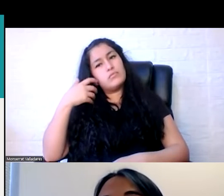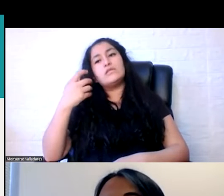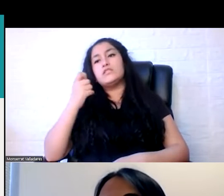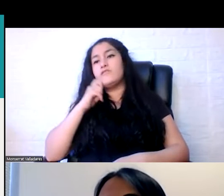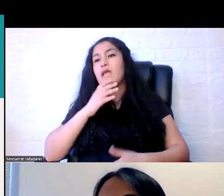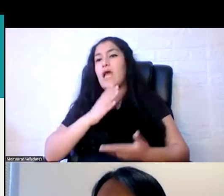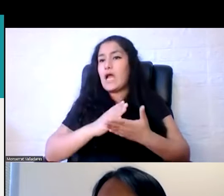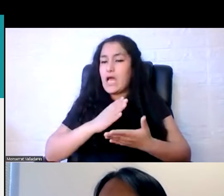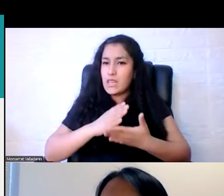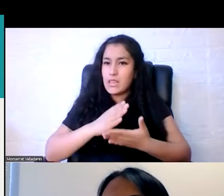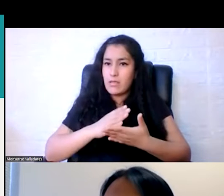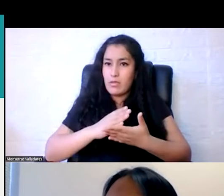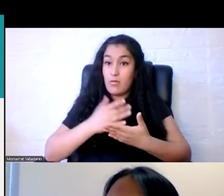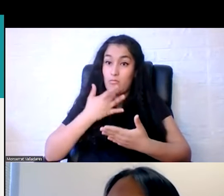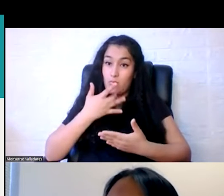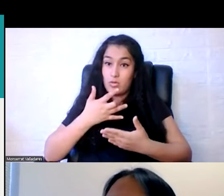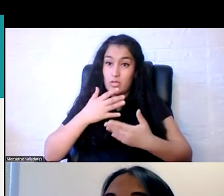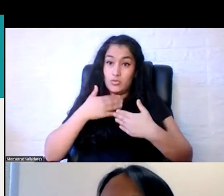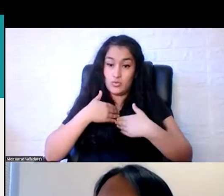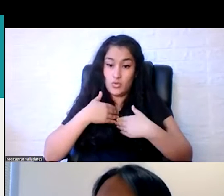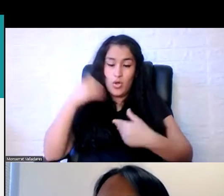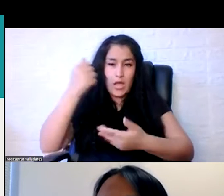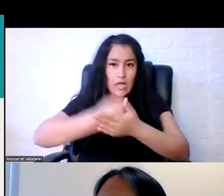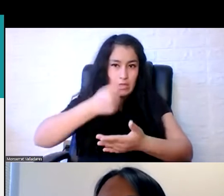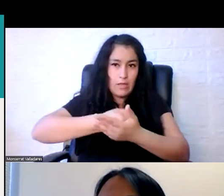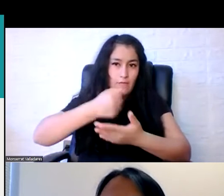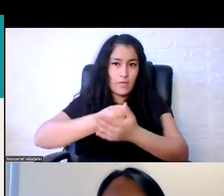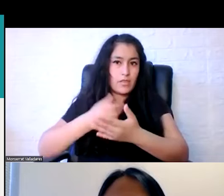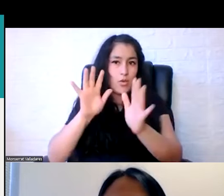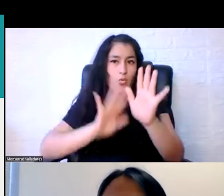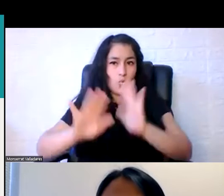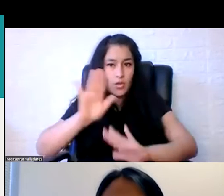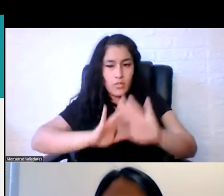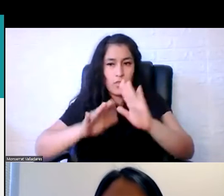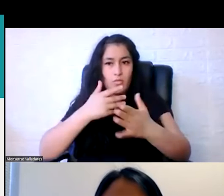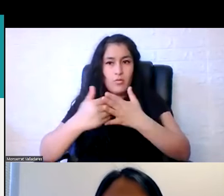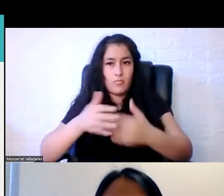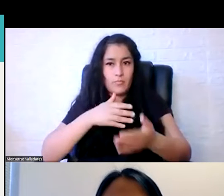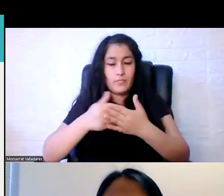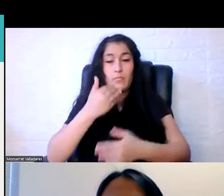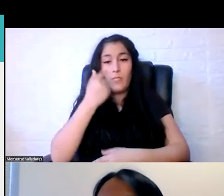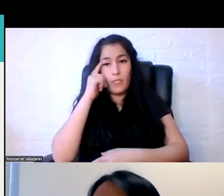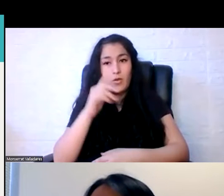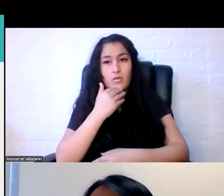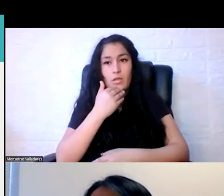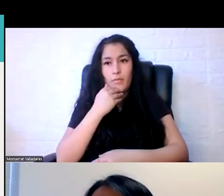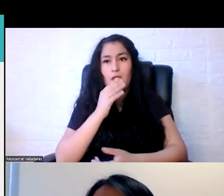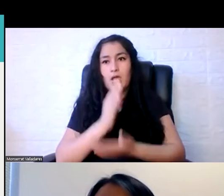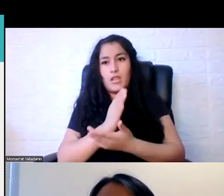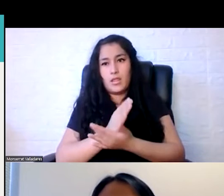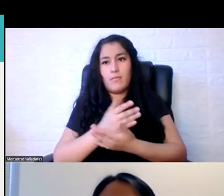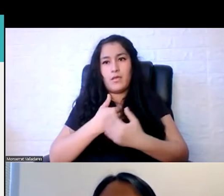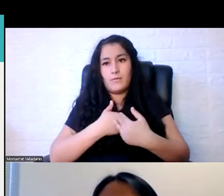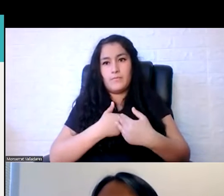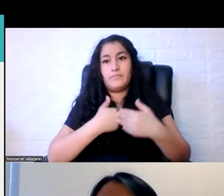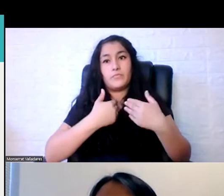que soy una activista socioambiental y al mismo tiempo soy una académica. Un poco para contarles el